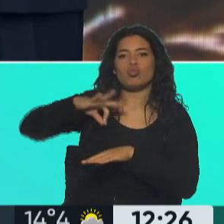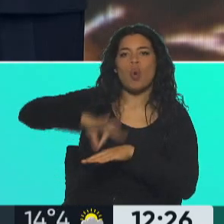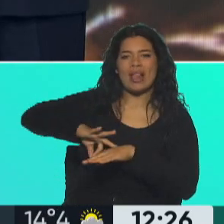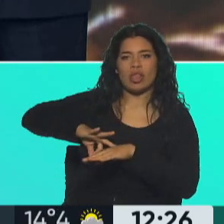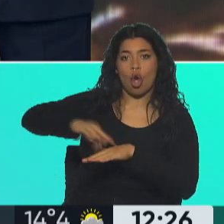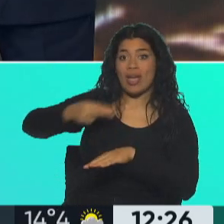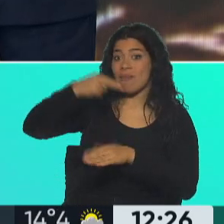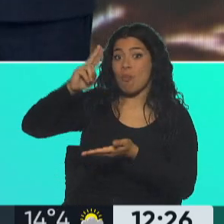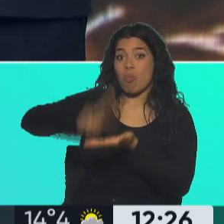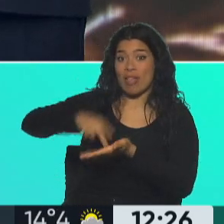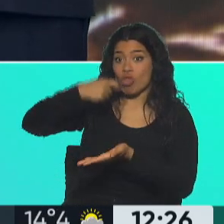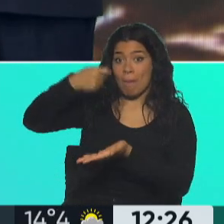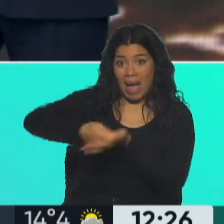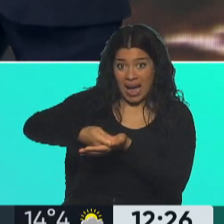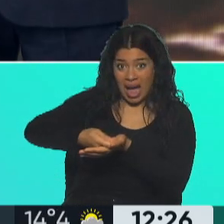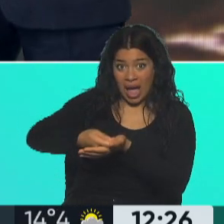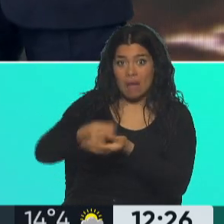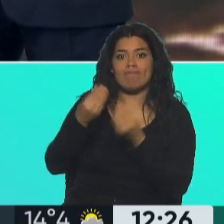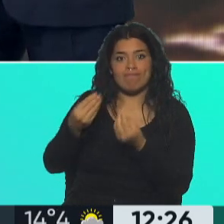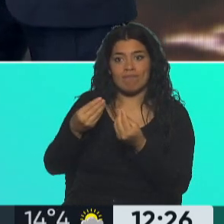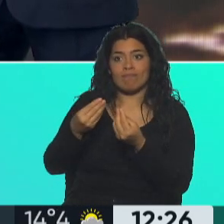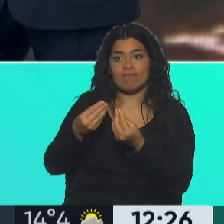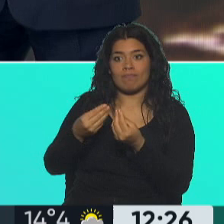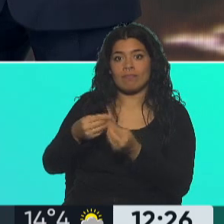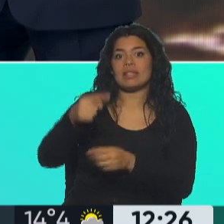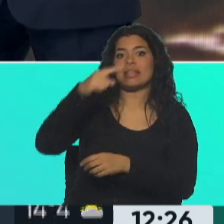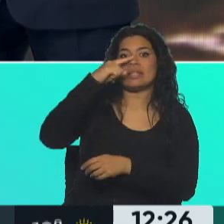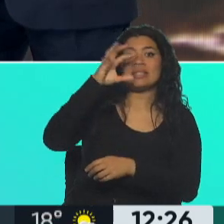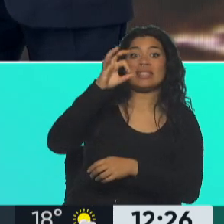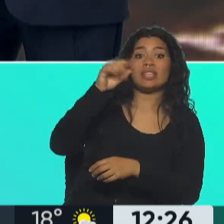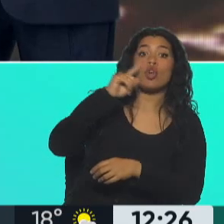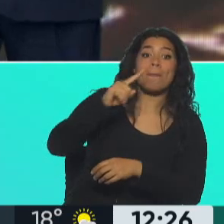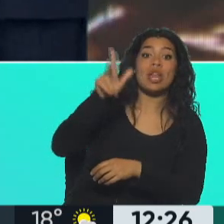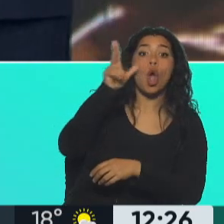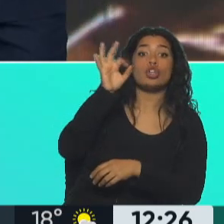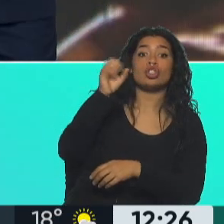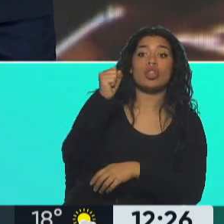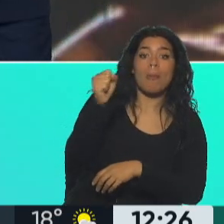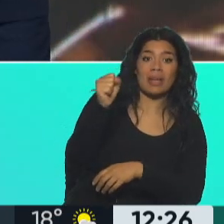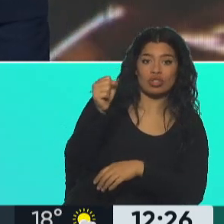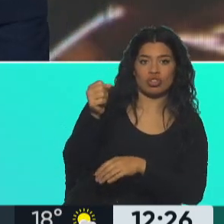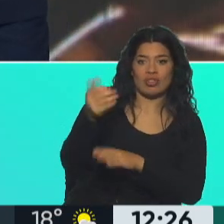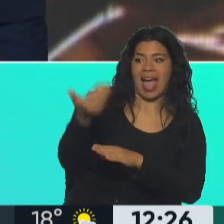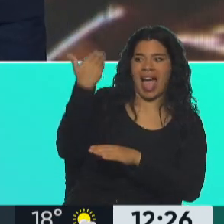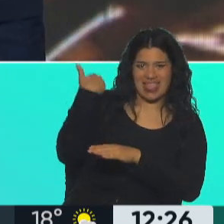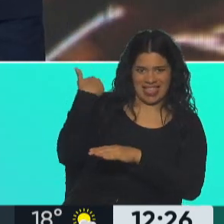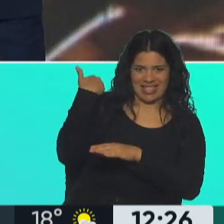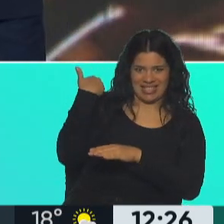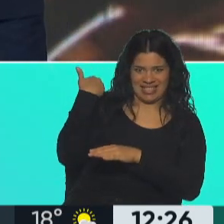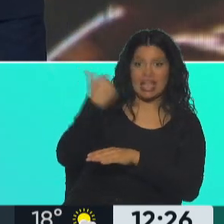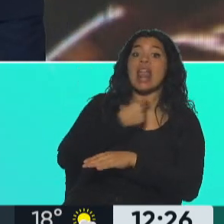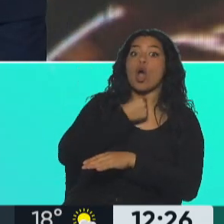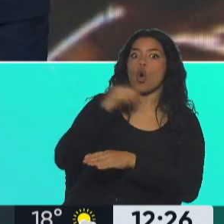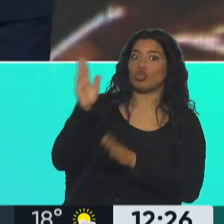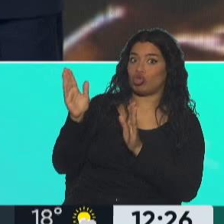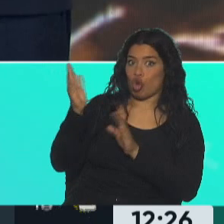tenemos que en agosto se había definido que era 700.800 pesos Sí. el valor bruto del